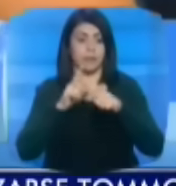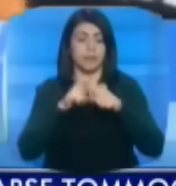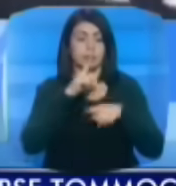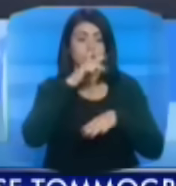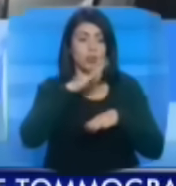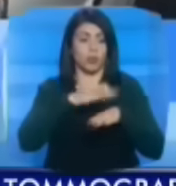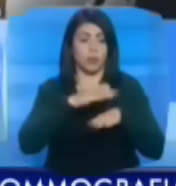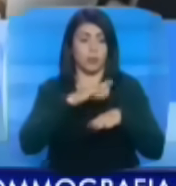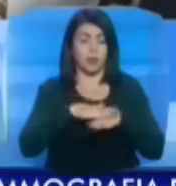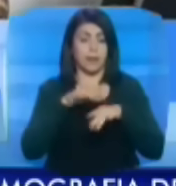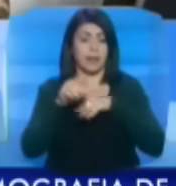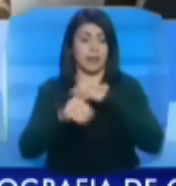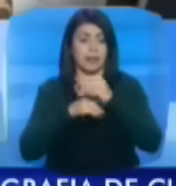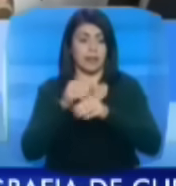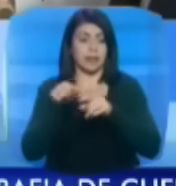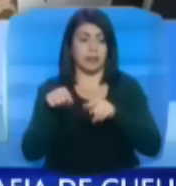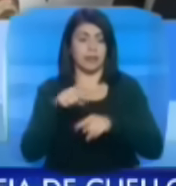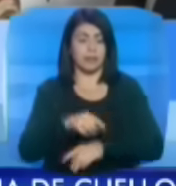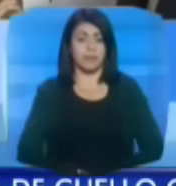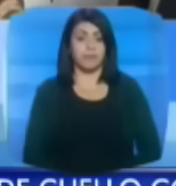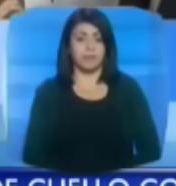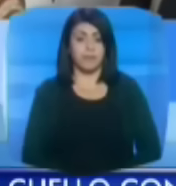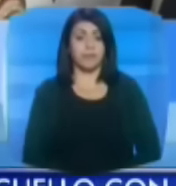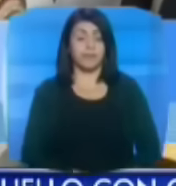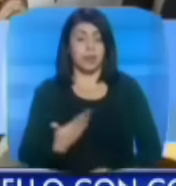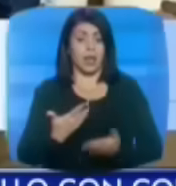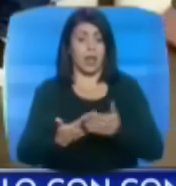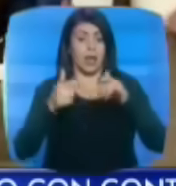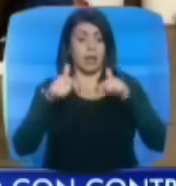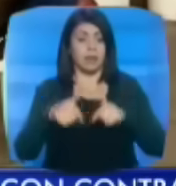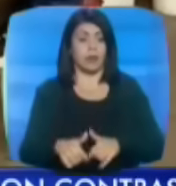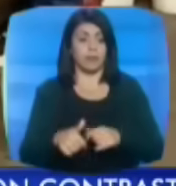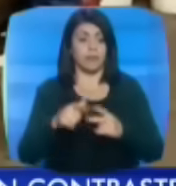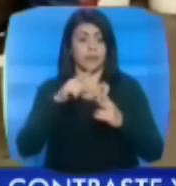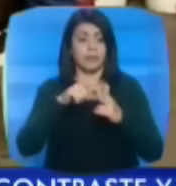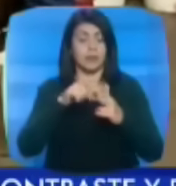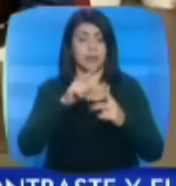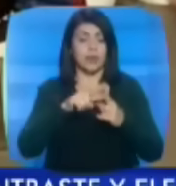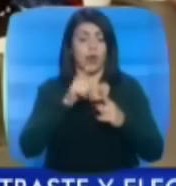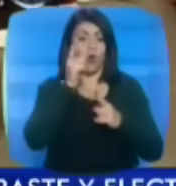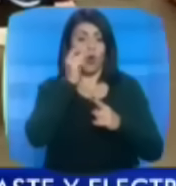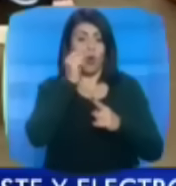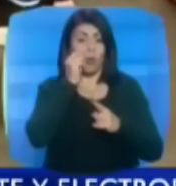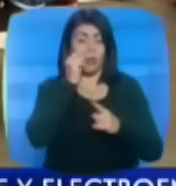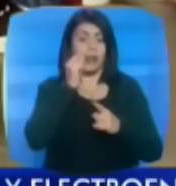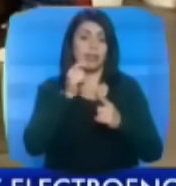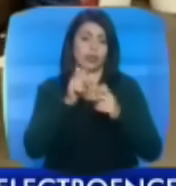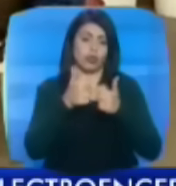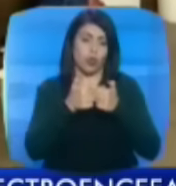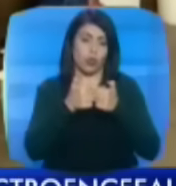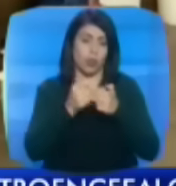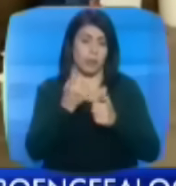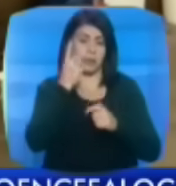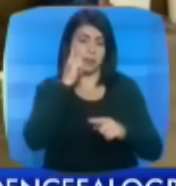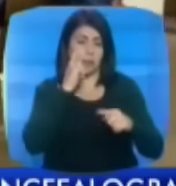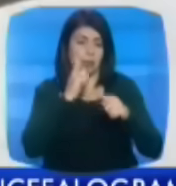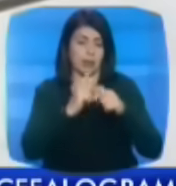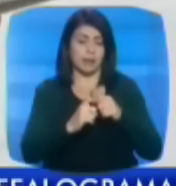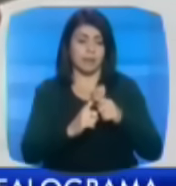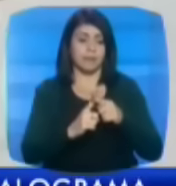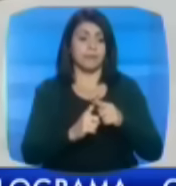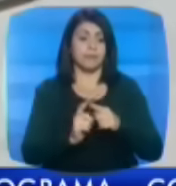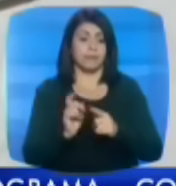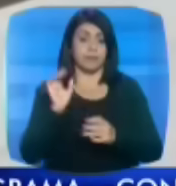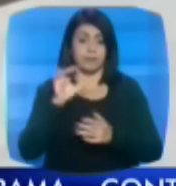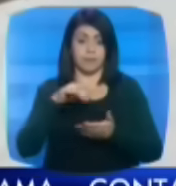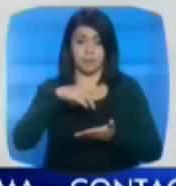con él o los responsables de este crimen. Hasta ahora, la pareja de la joven sería el principal sospechoso.